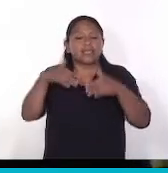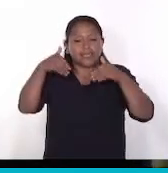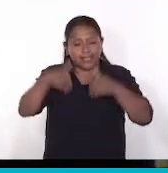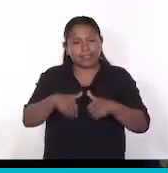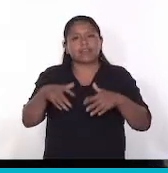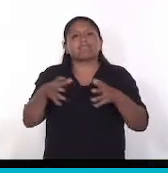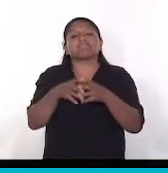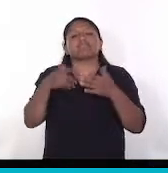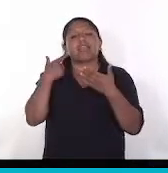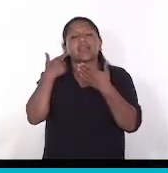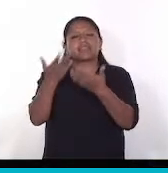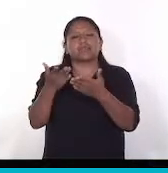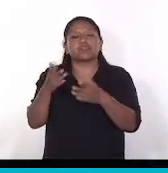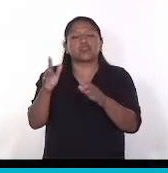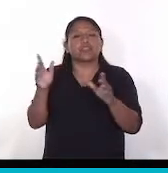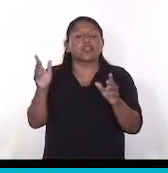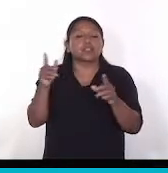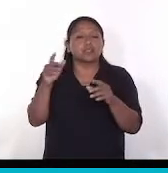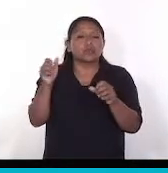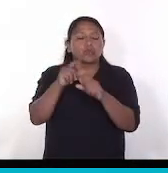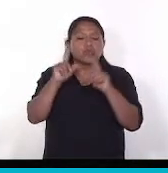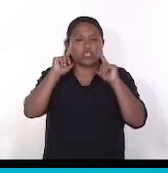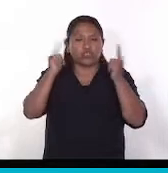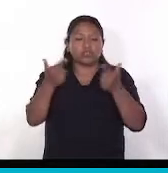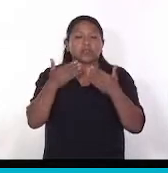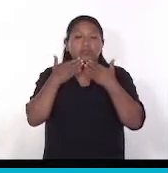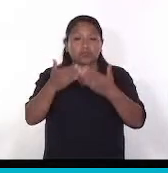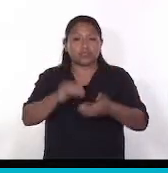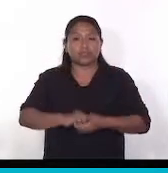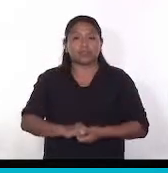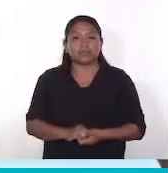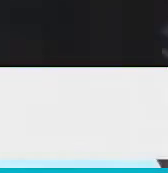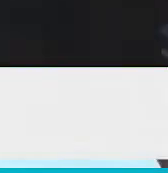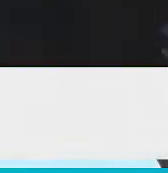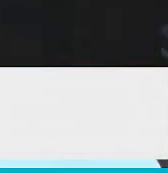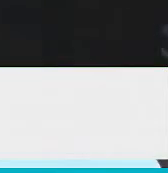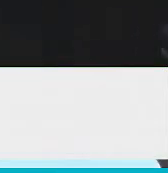está al servicio de su absolución. Muchas gracias. Muchas gracias, diputada.